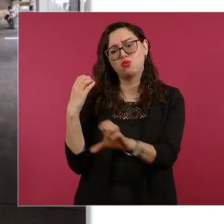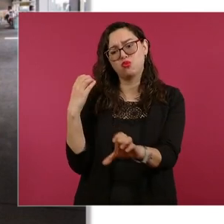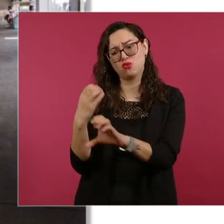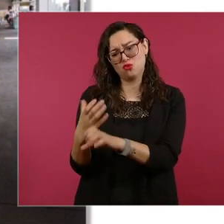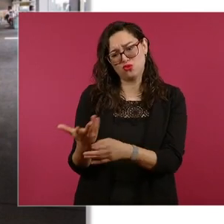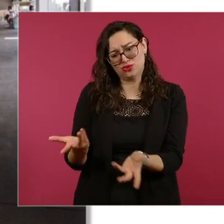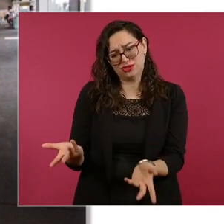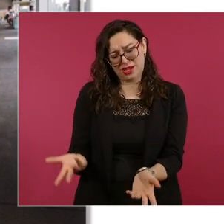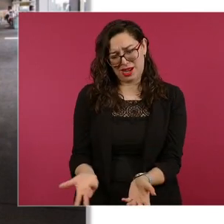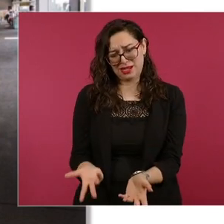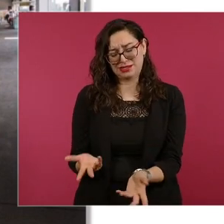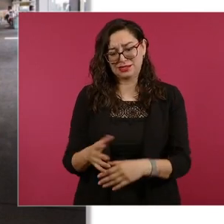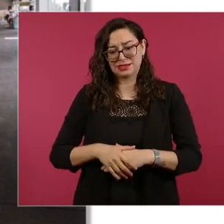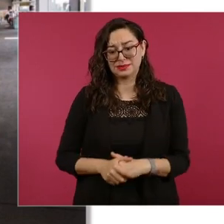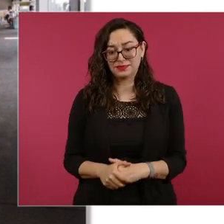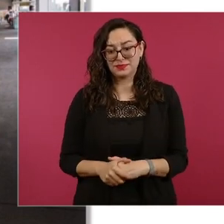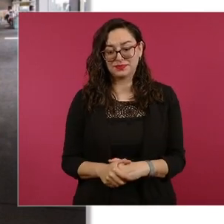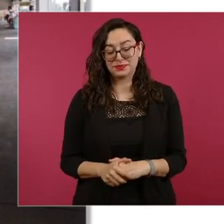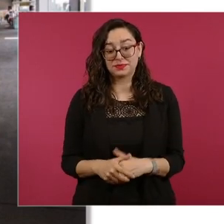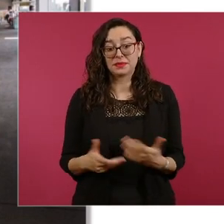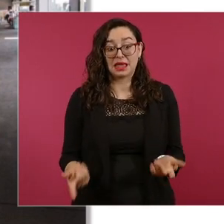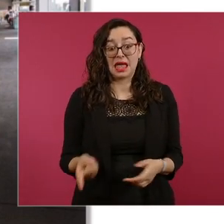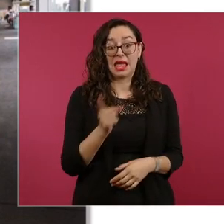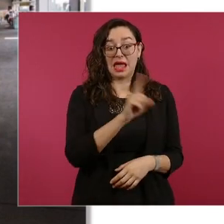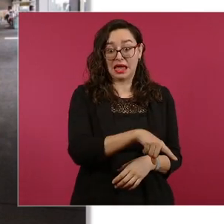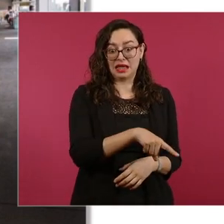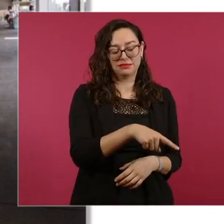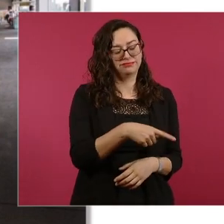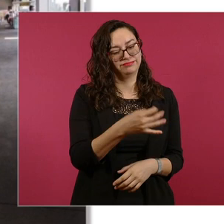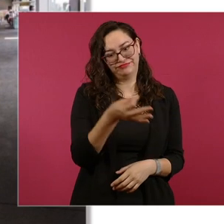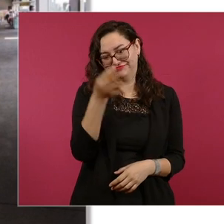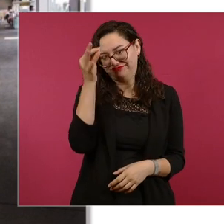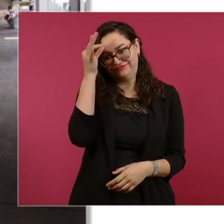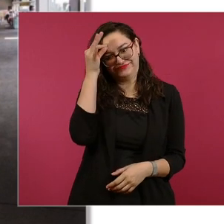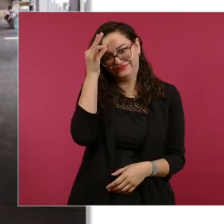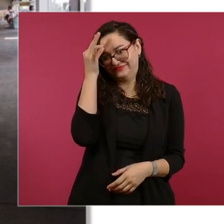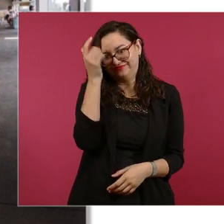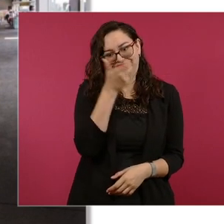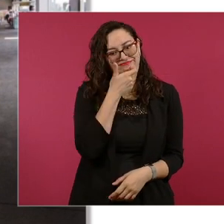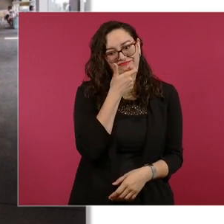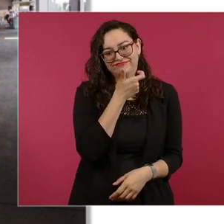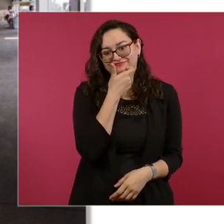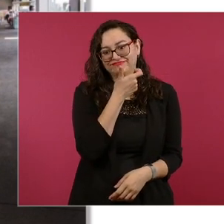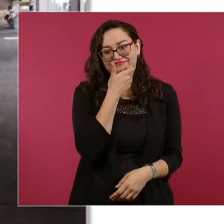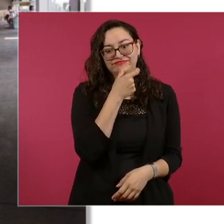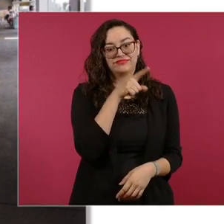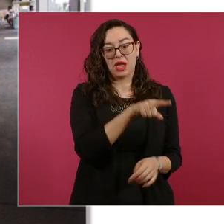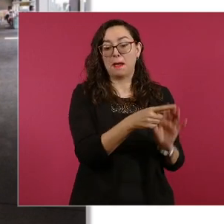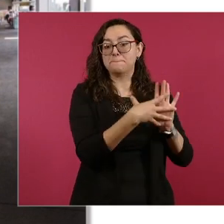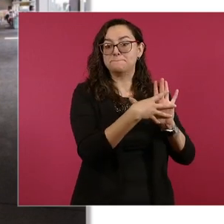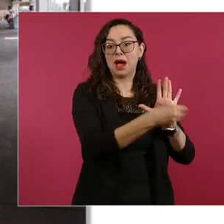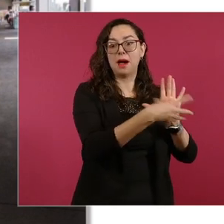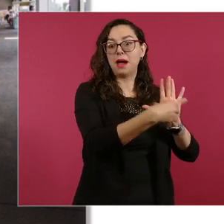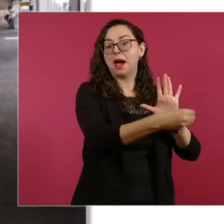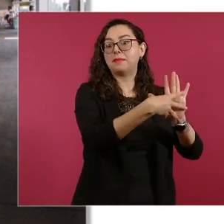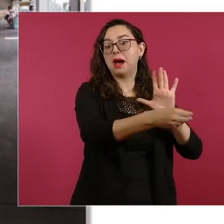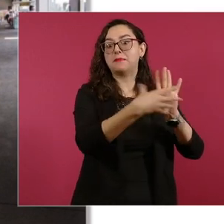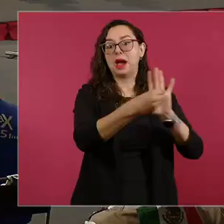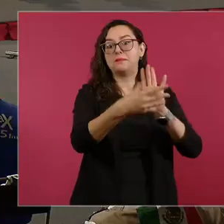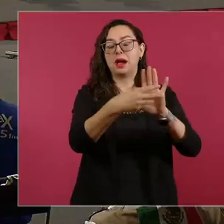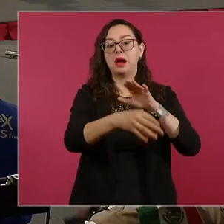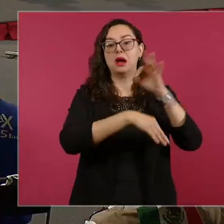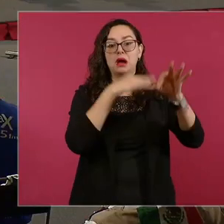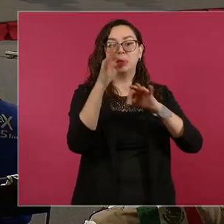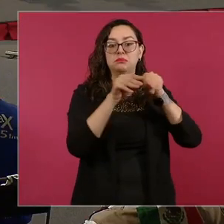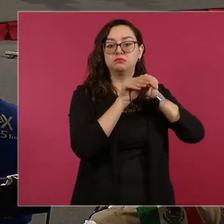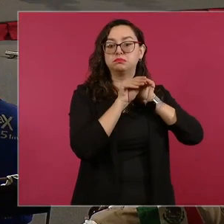difunden. Zuckerman no fue el único. También lo hicieron cuentas ligadas a Claudio X González. Si me pasan donde está la